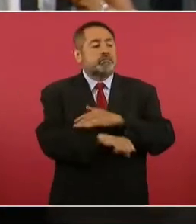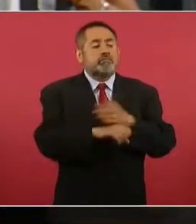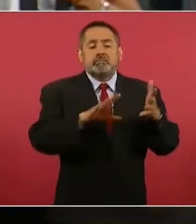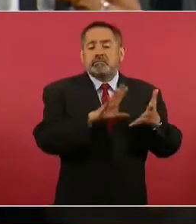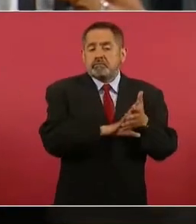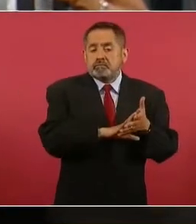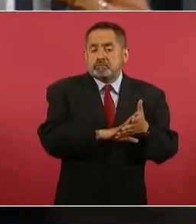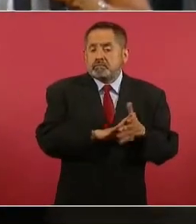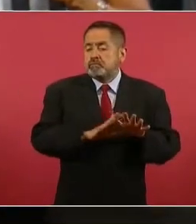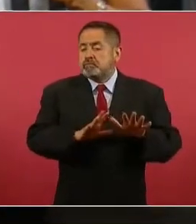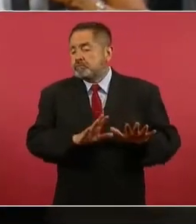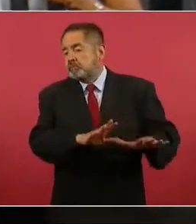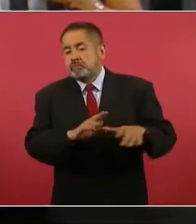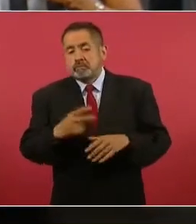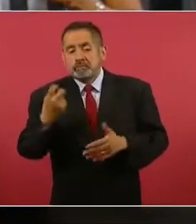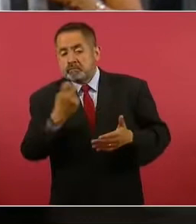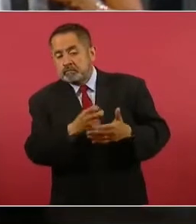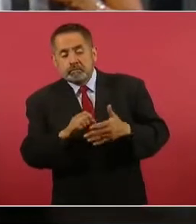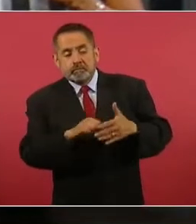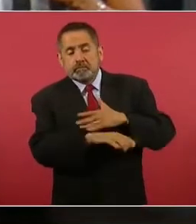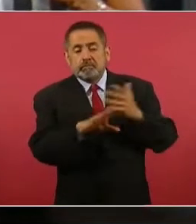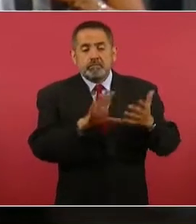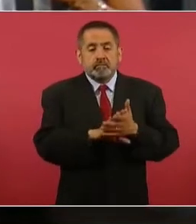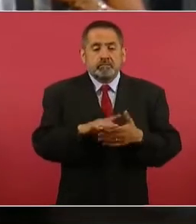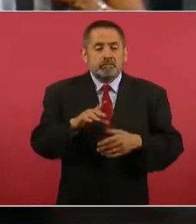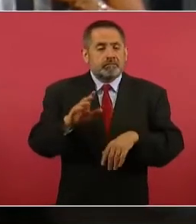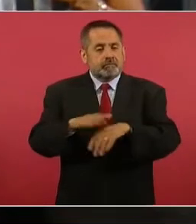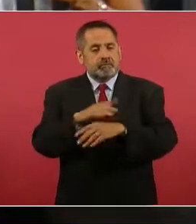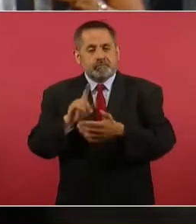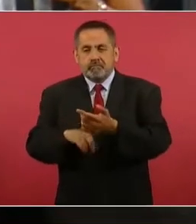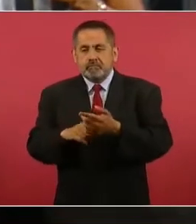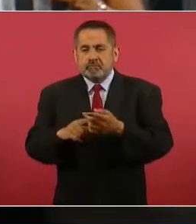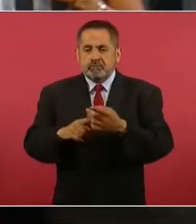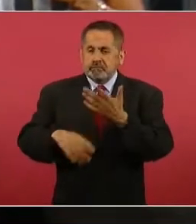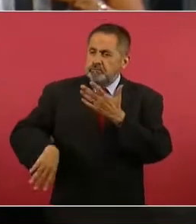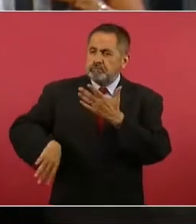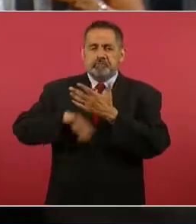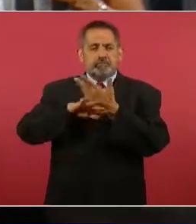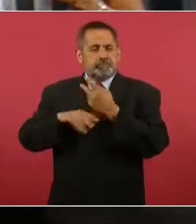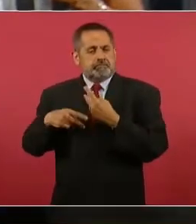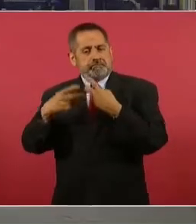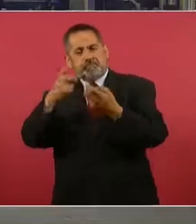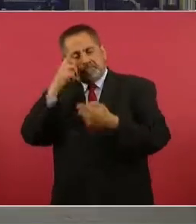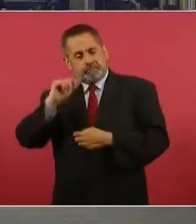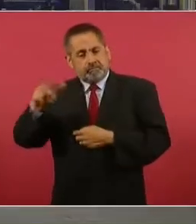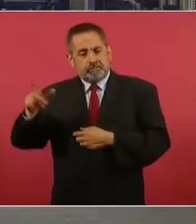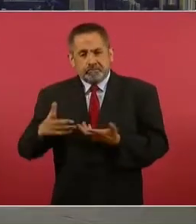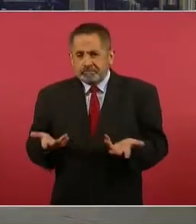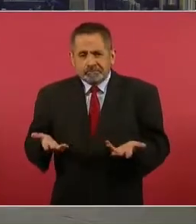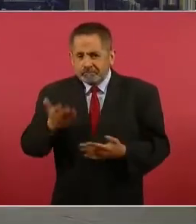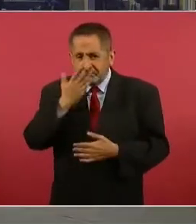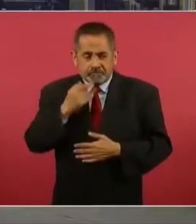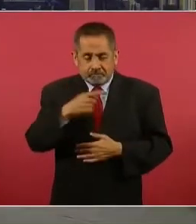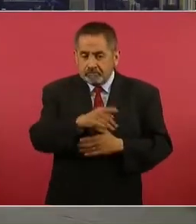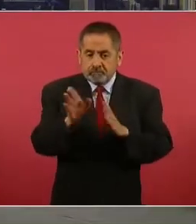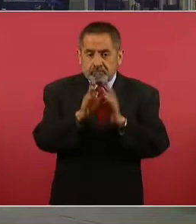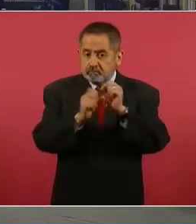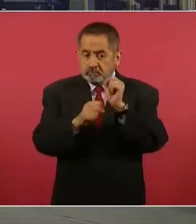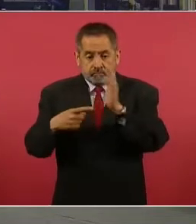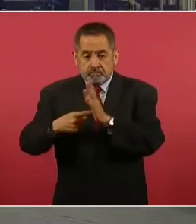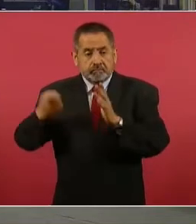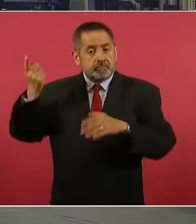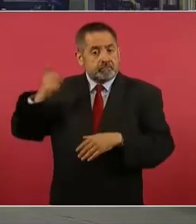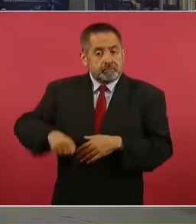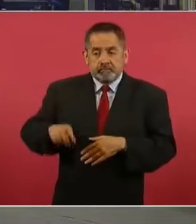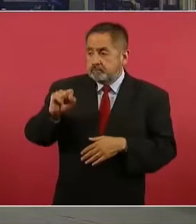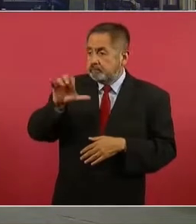a cientos de personas acusadas por el delito de ultraje a la autoridad, a pesar de que ha sido declarado inconstitucional por la Suprema